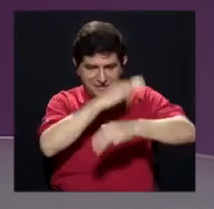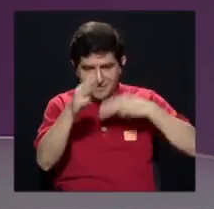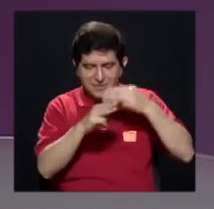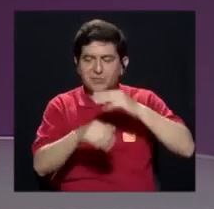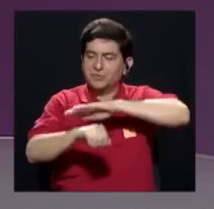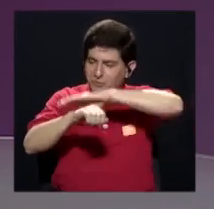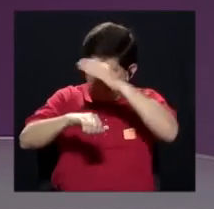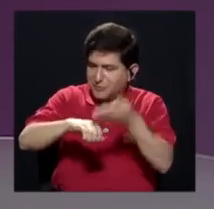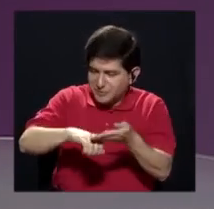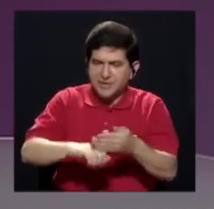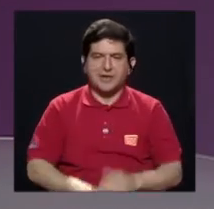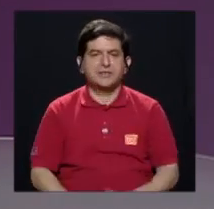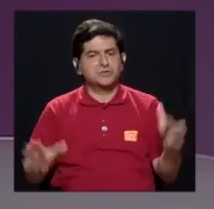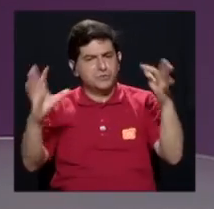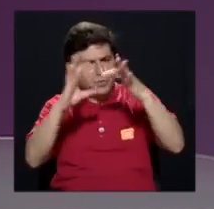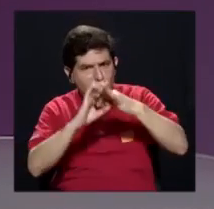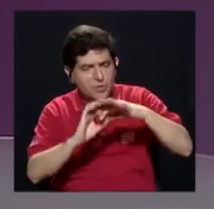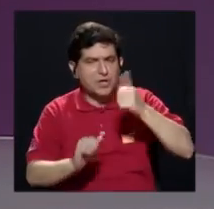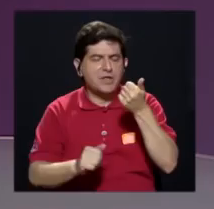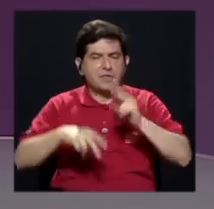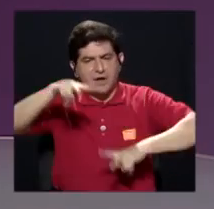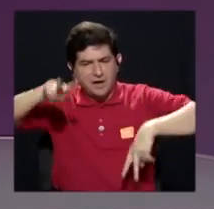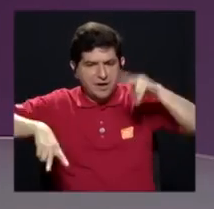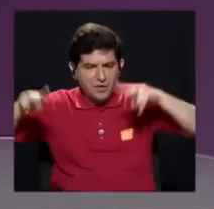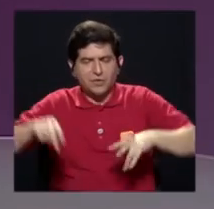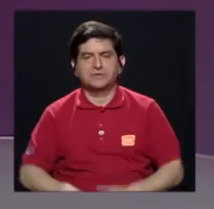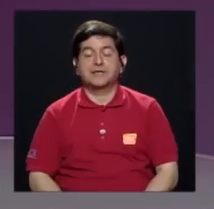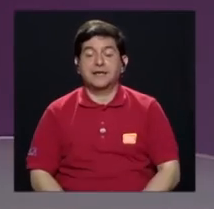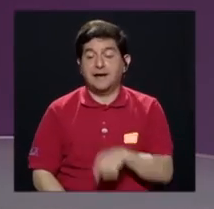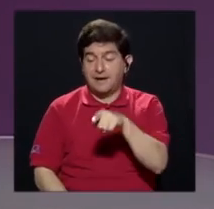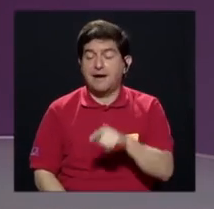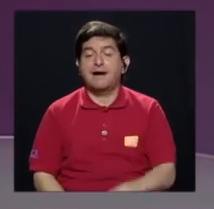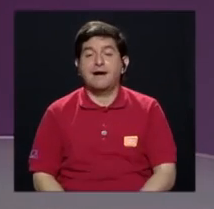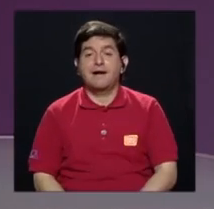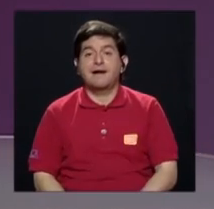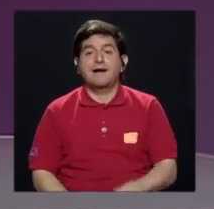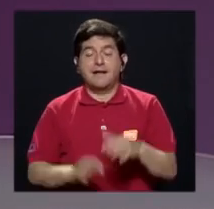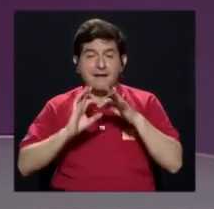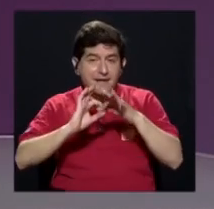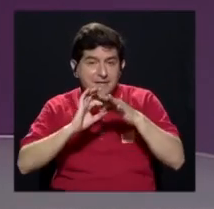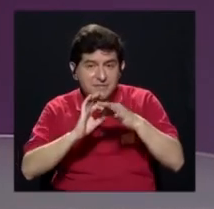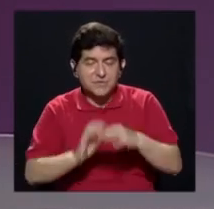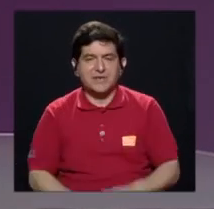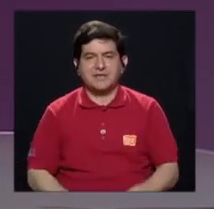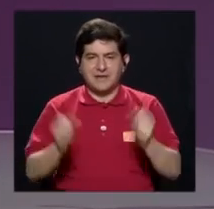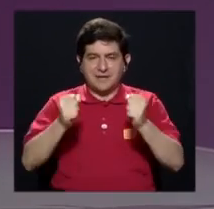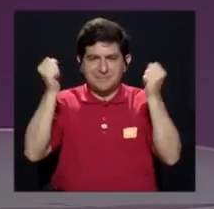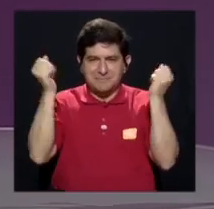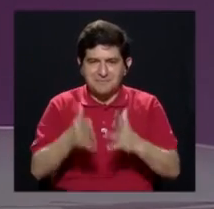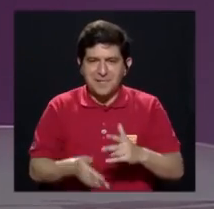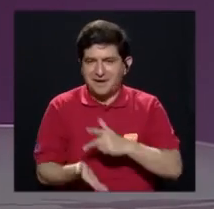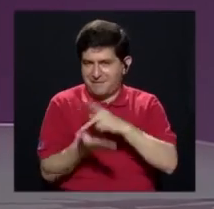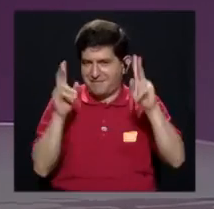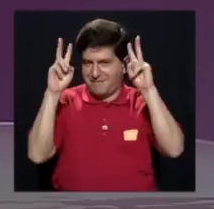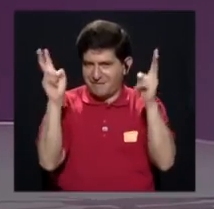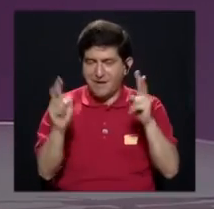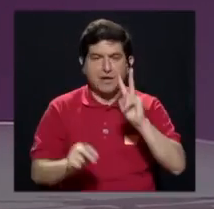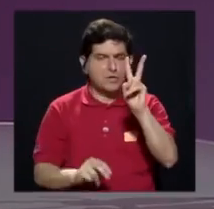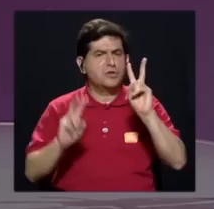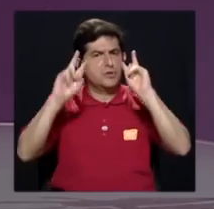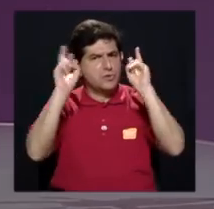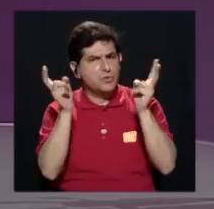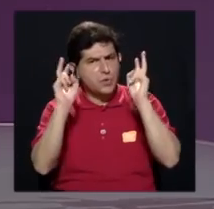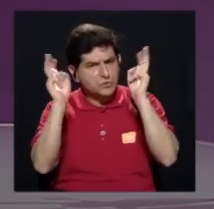embarazo conjugado con la otra variable la sexualidad magia pura de manera que son dos temas que se reúnen en una